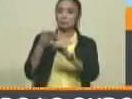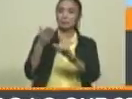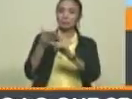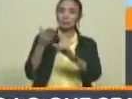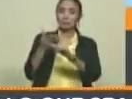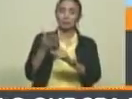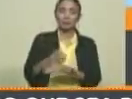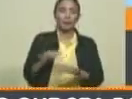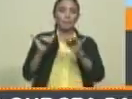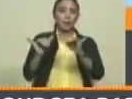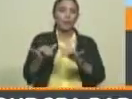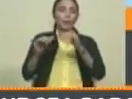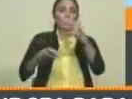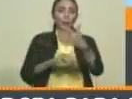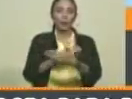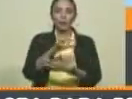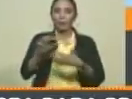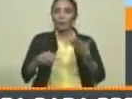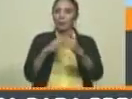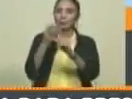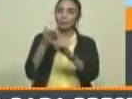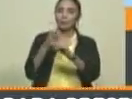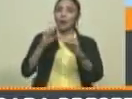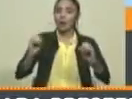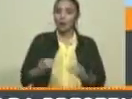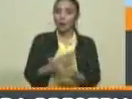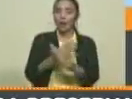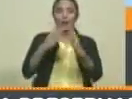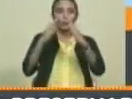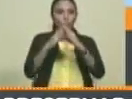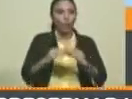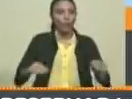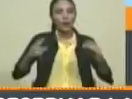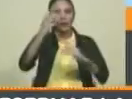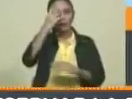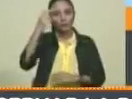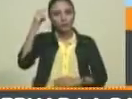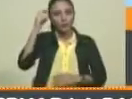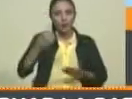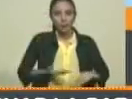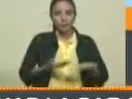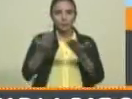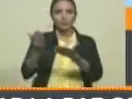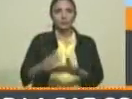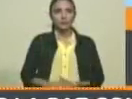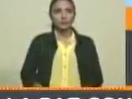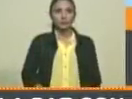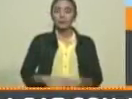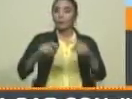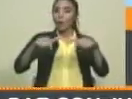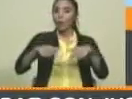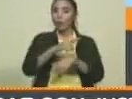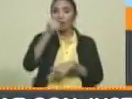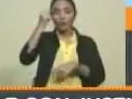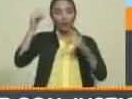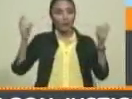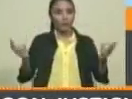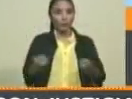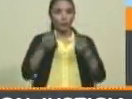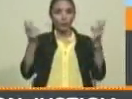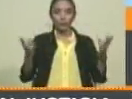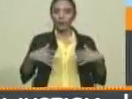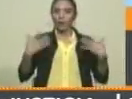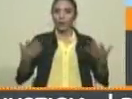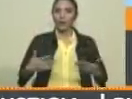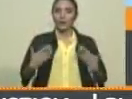compañero, a toda la Cancillería. Y quiero hoy día de victoria, luego